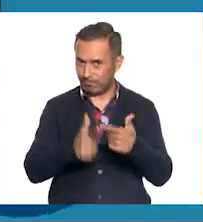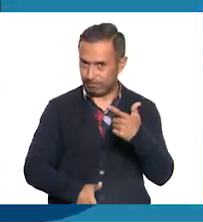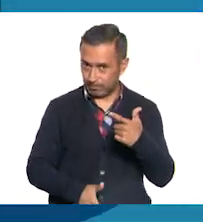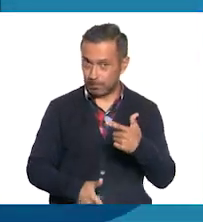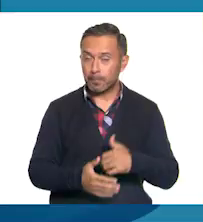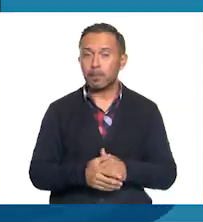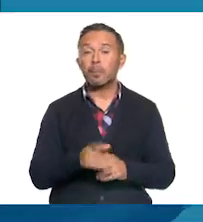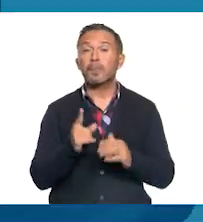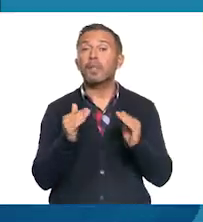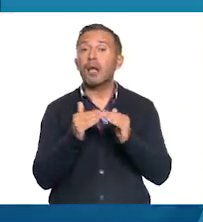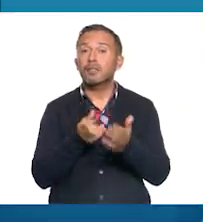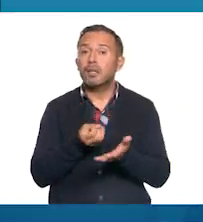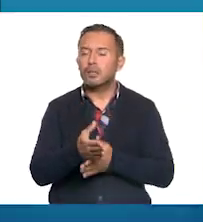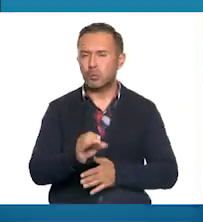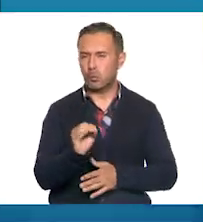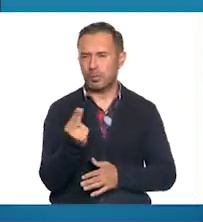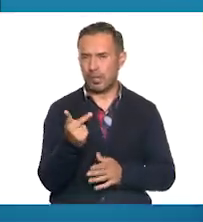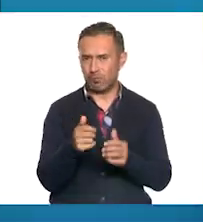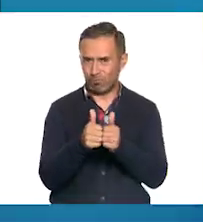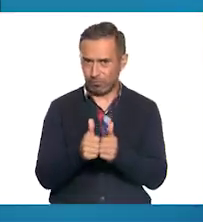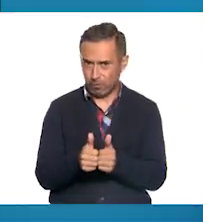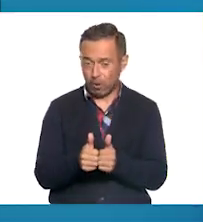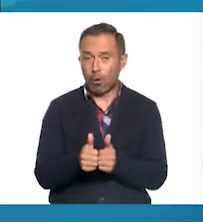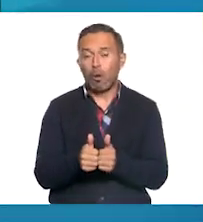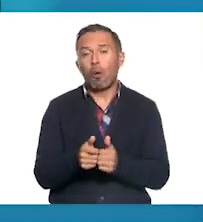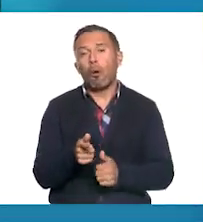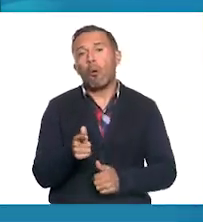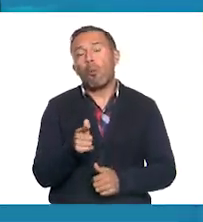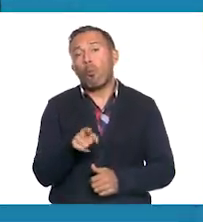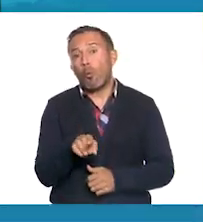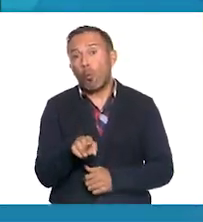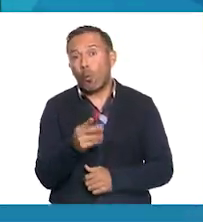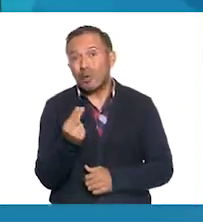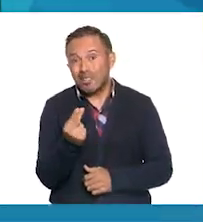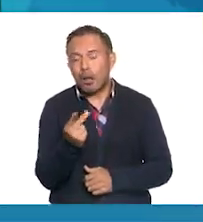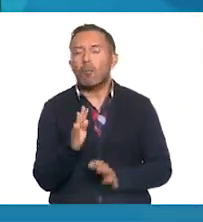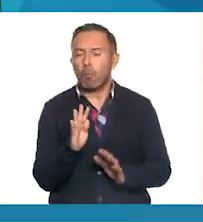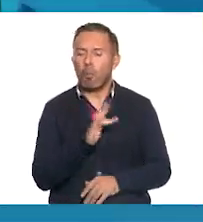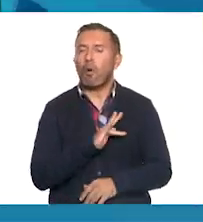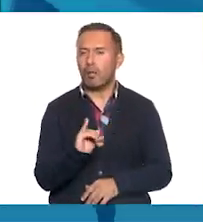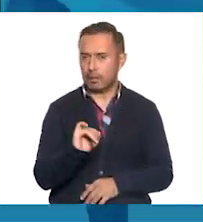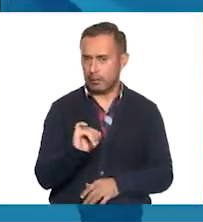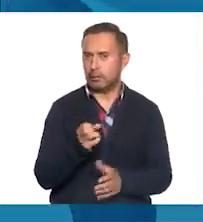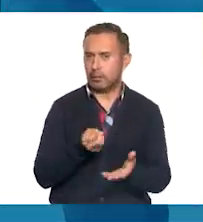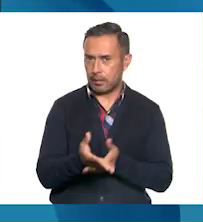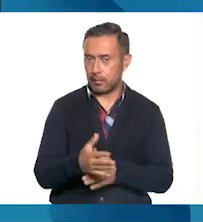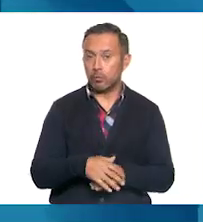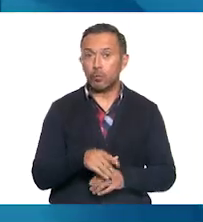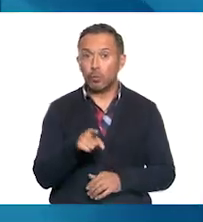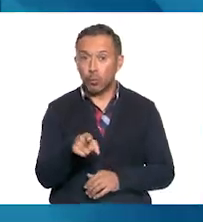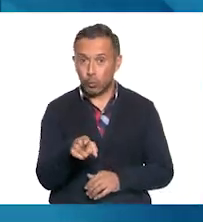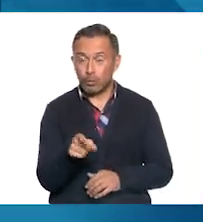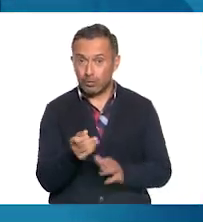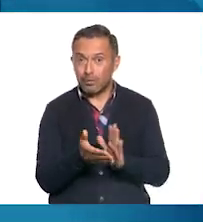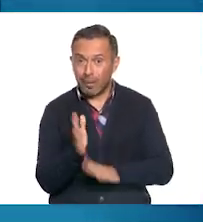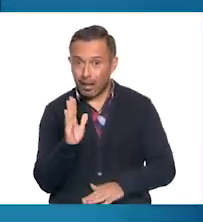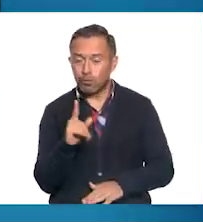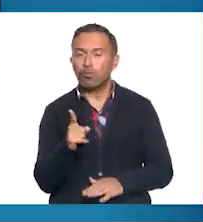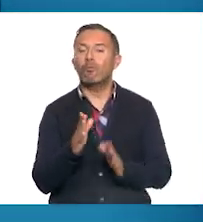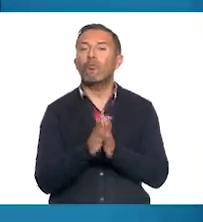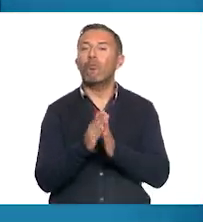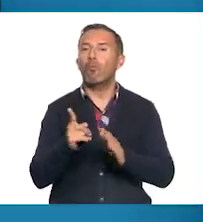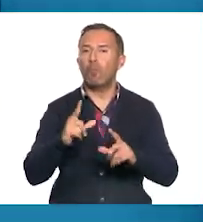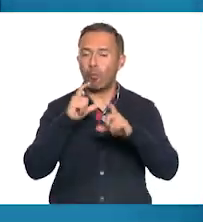no salir de casa a menos que sea muy necesario. Si lo haces, utiliza el